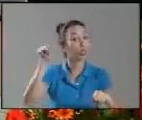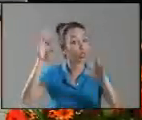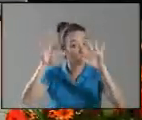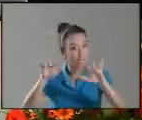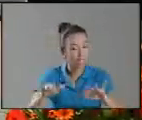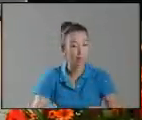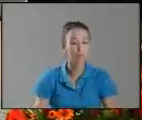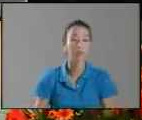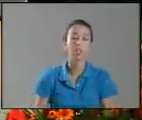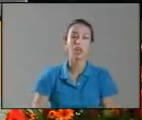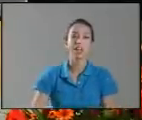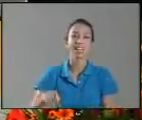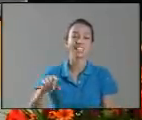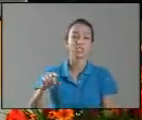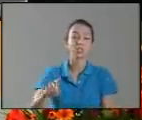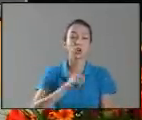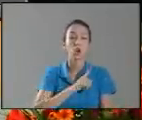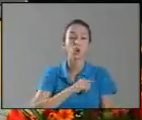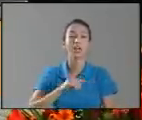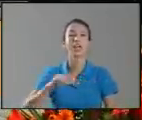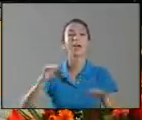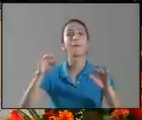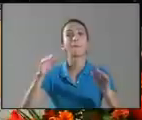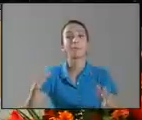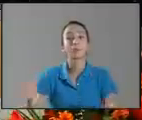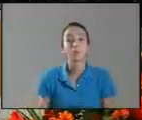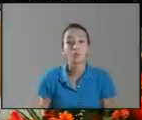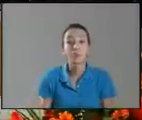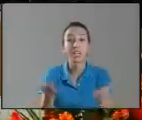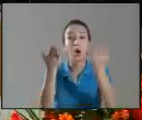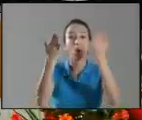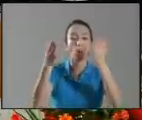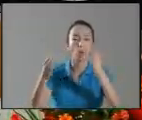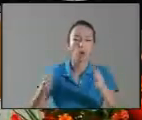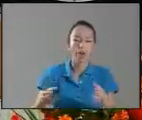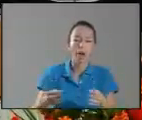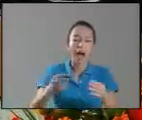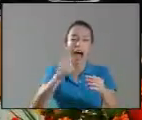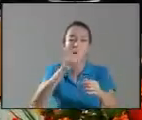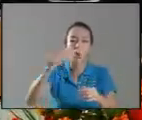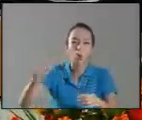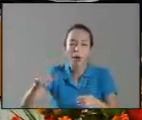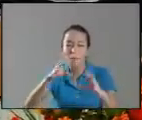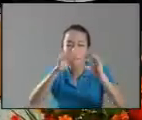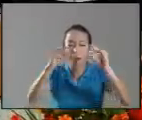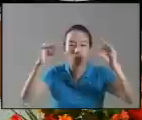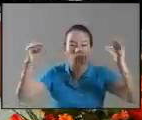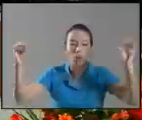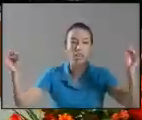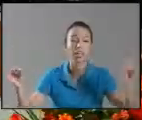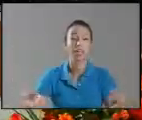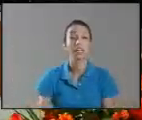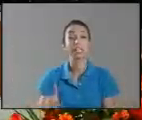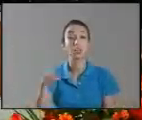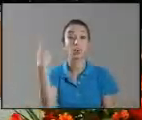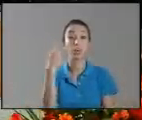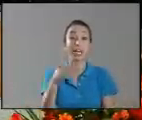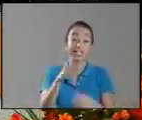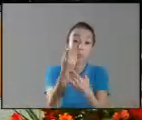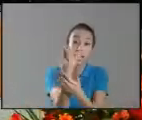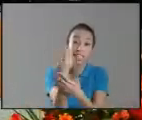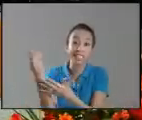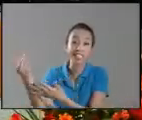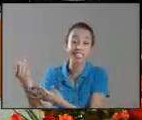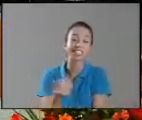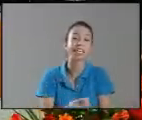agua del cielo. Eso era nuevo para ellos, porque en ese tiempo no llovía, no caía agua, sino que un vapor subía